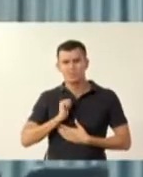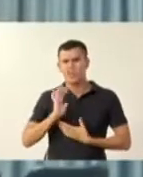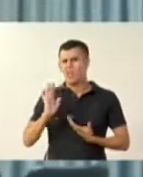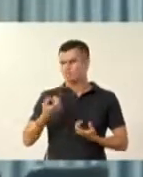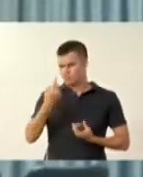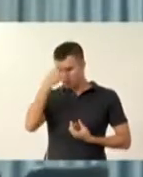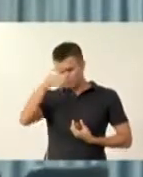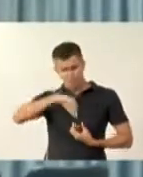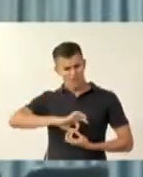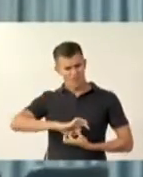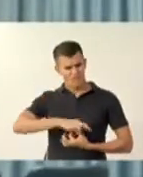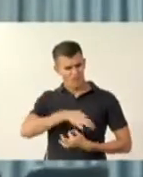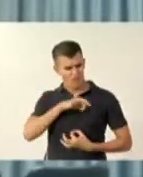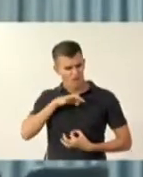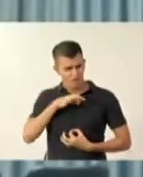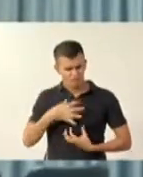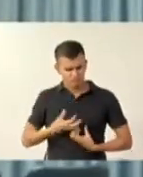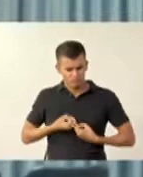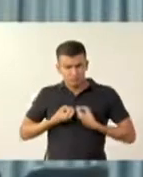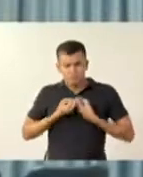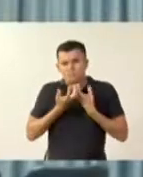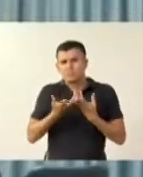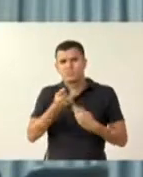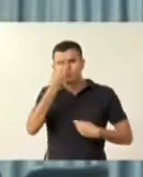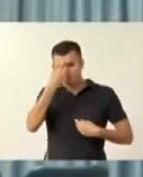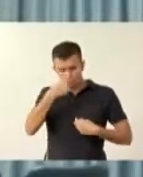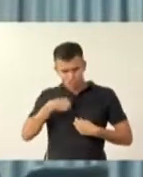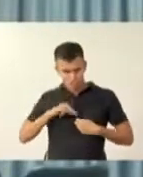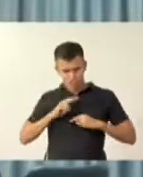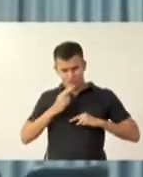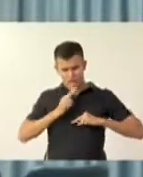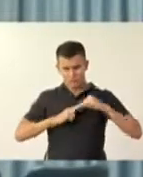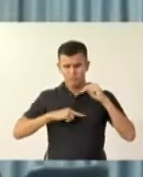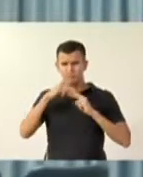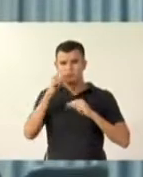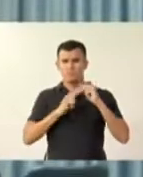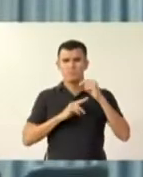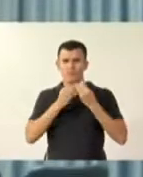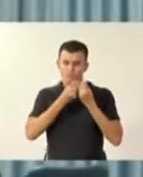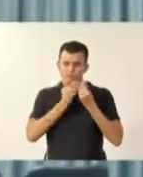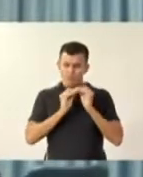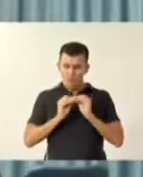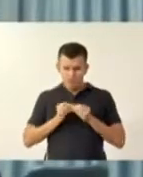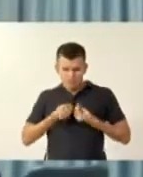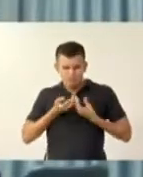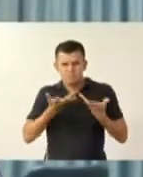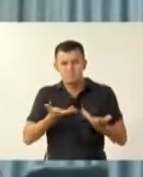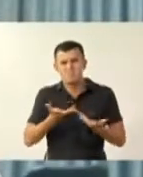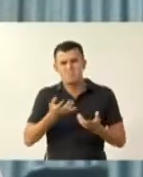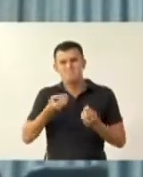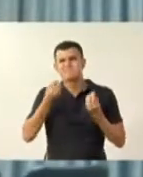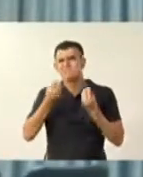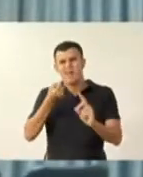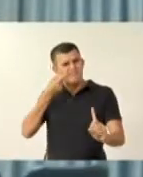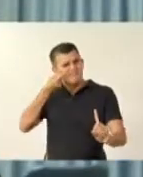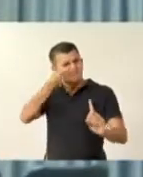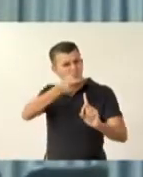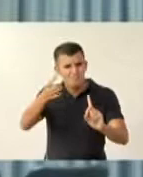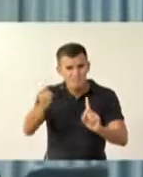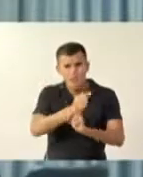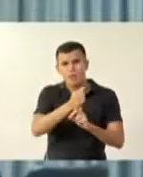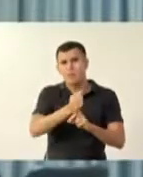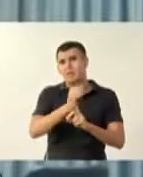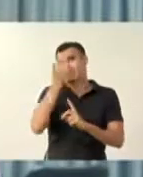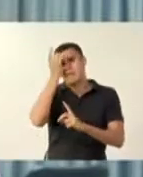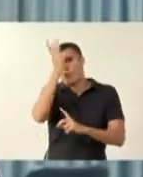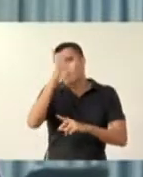acto de escribir, en ese individuo que construye desde sí mismo y para sí mismo algo por una necesidad. Luego, si se suman